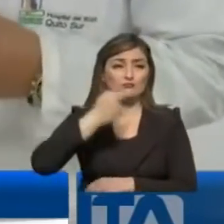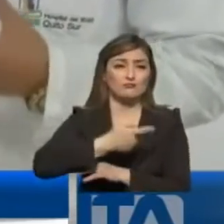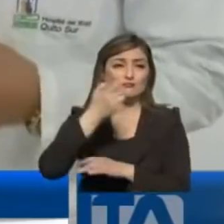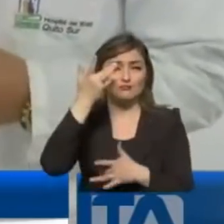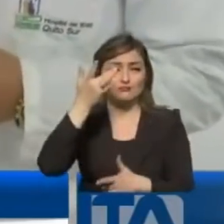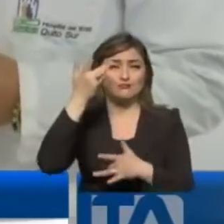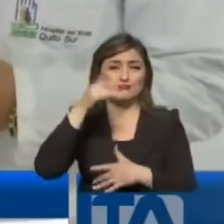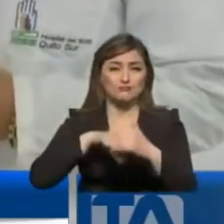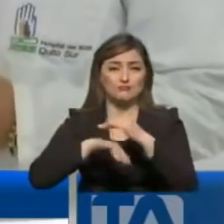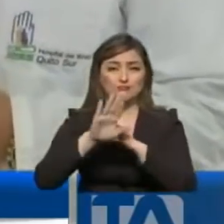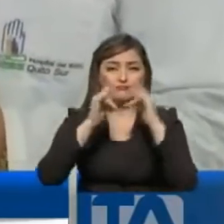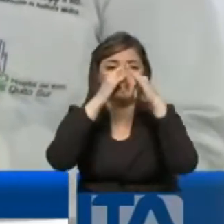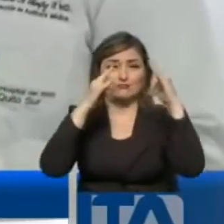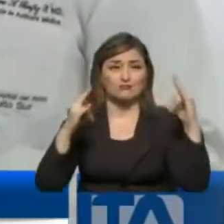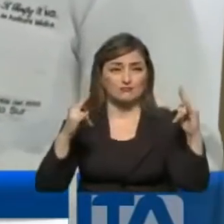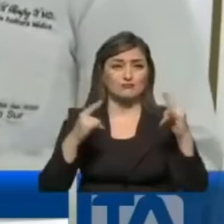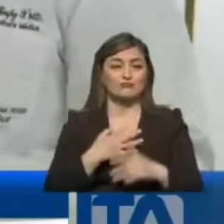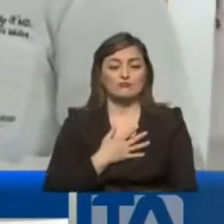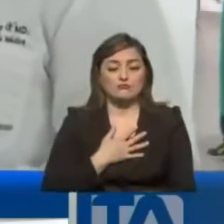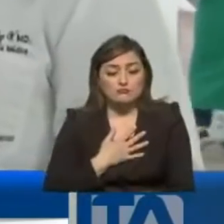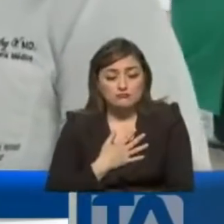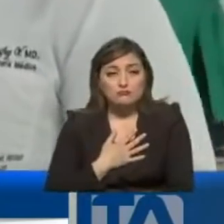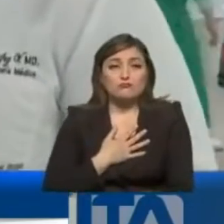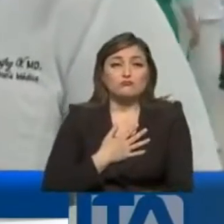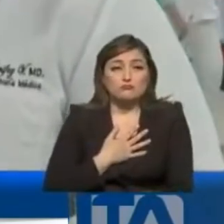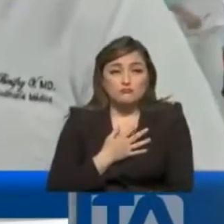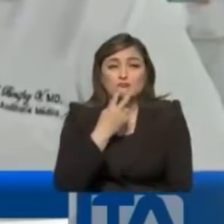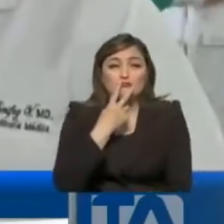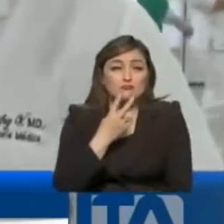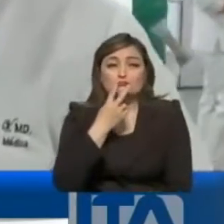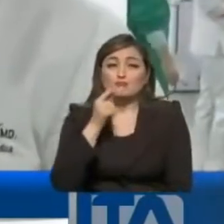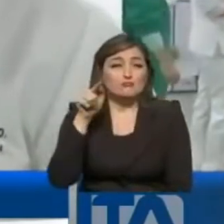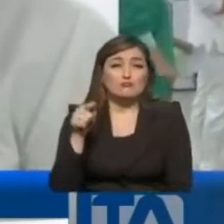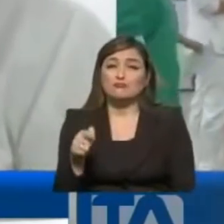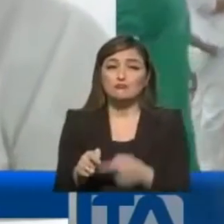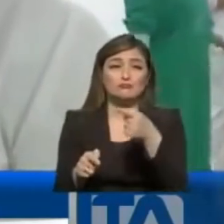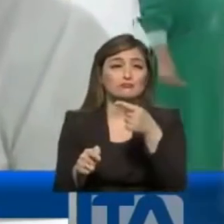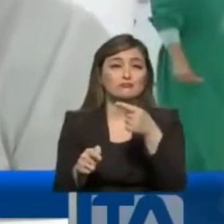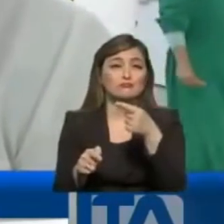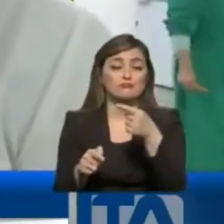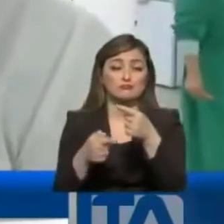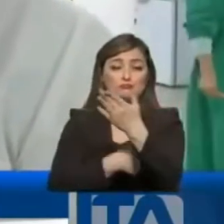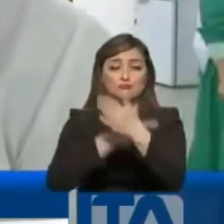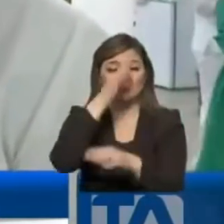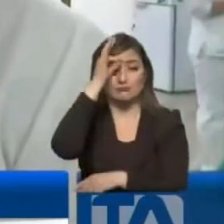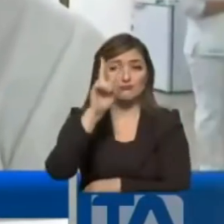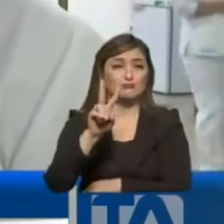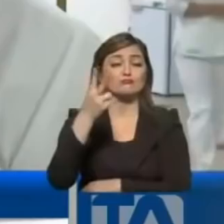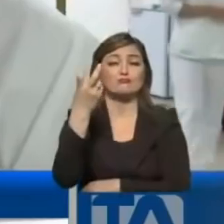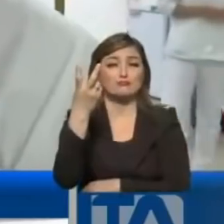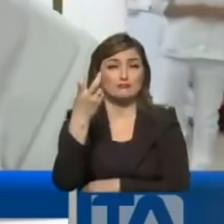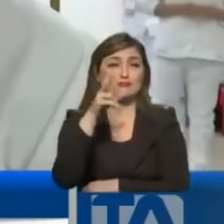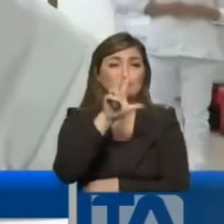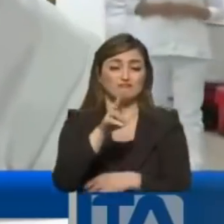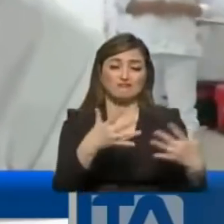diarios que ingresan por la carpa de sintomáticos respiratorios. Y obviamente en la actualidad tenemos 12 pacientes hospitalizados y 3